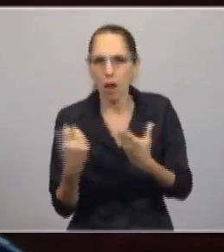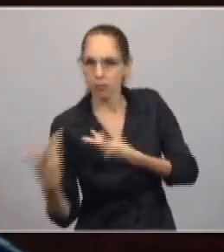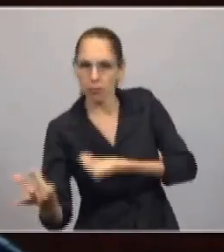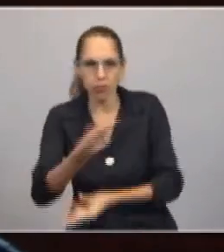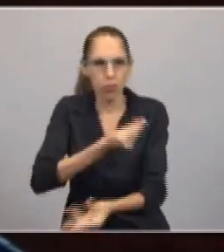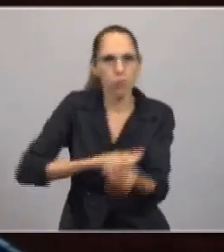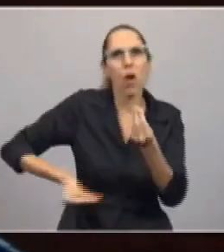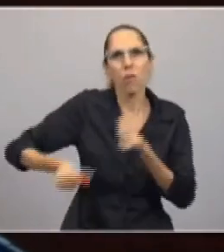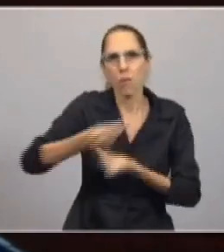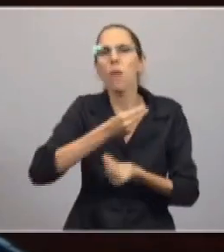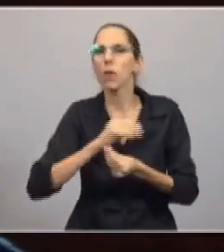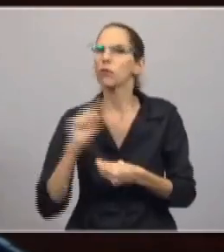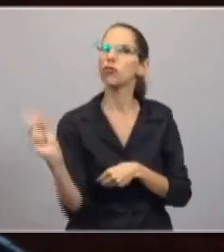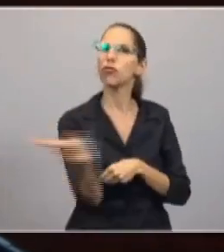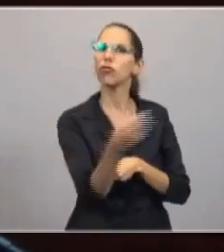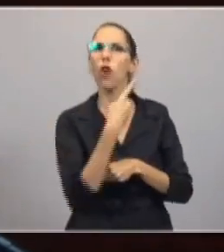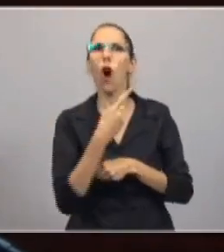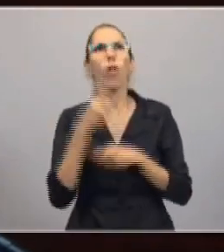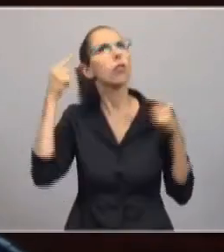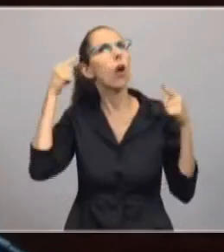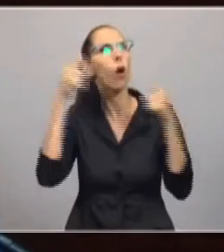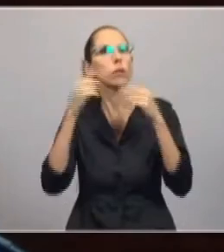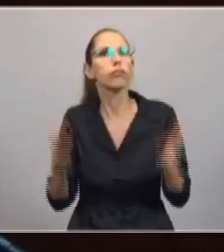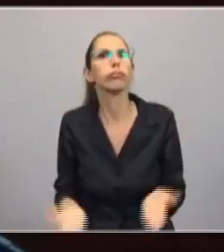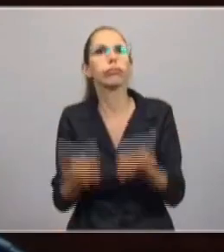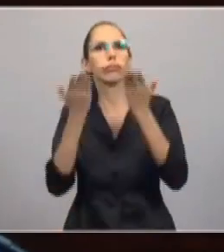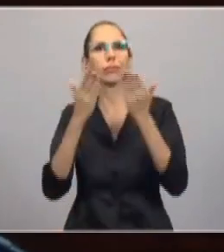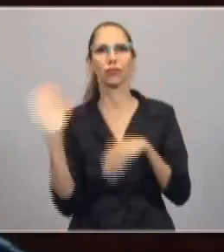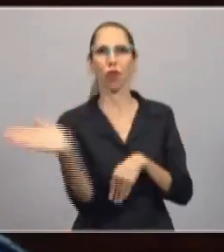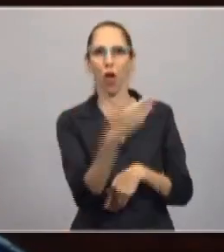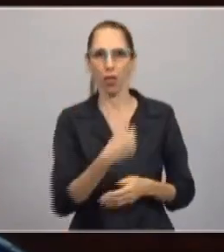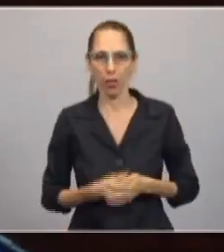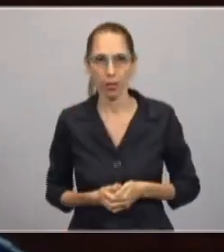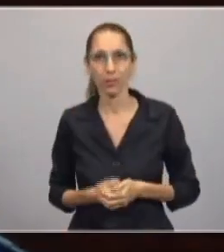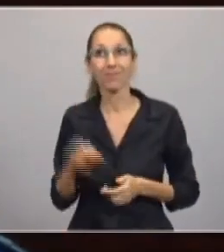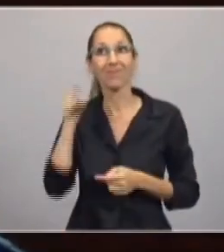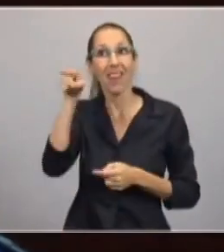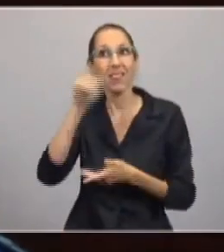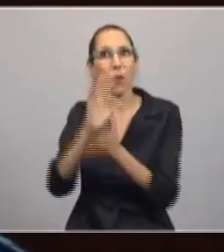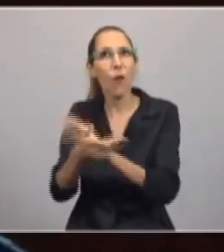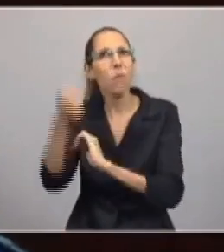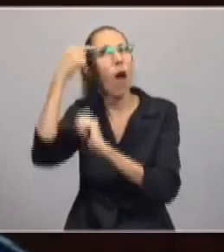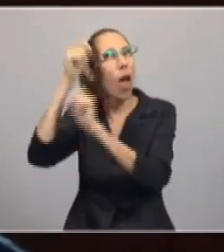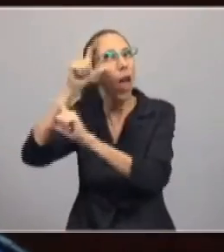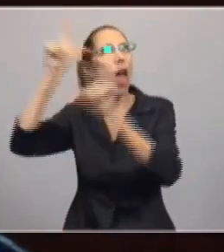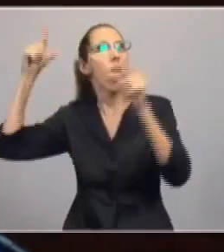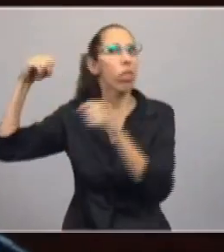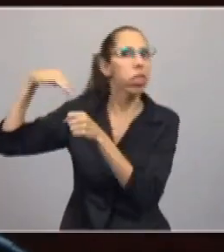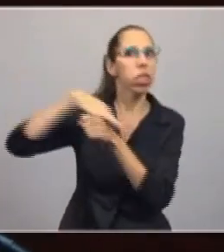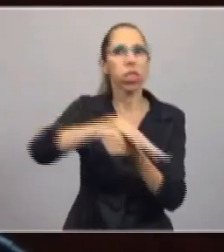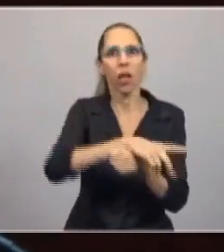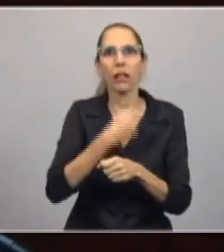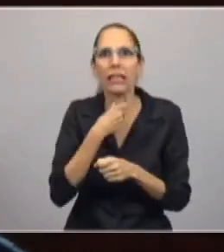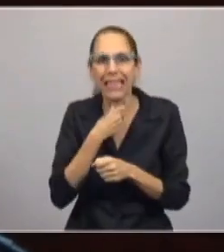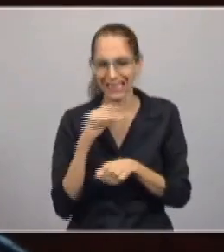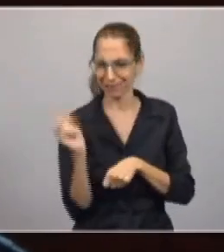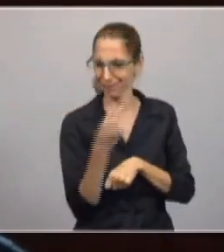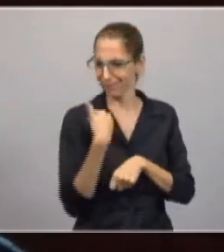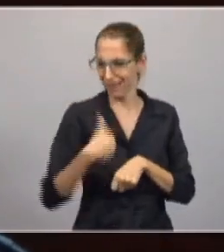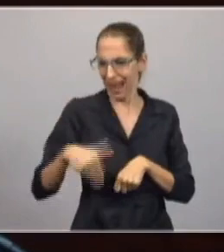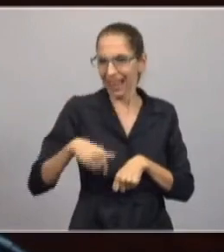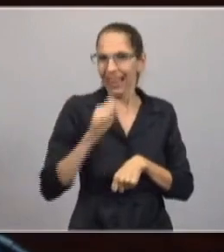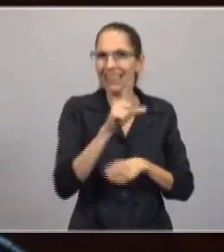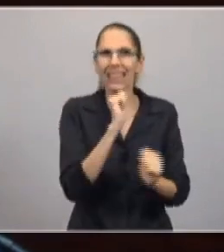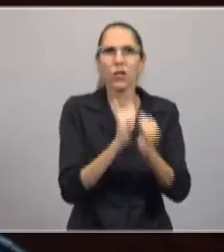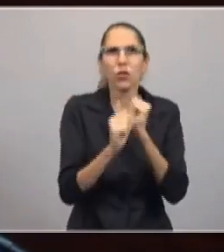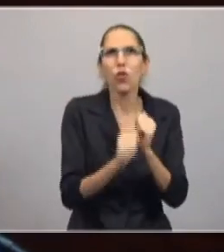intenta colectivamente que todos progresen. La ideología que tratan de implantar es incompatible con nuestra historia, con nuestra